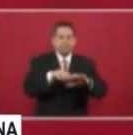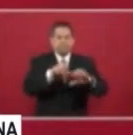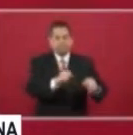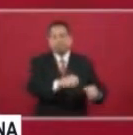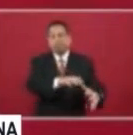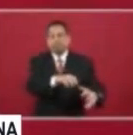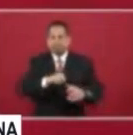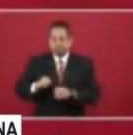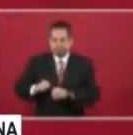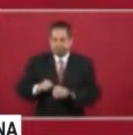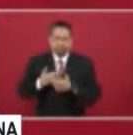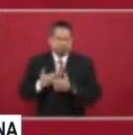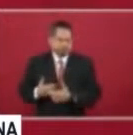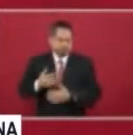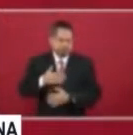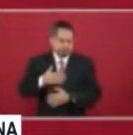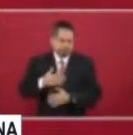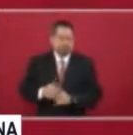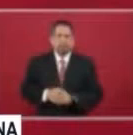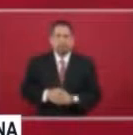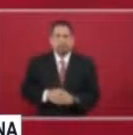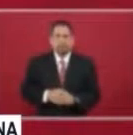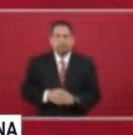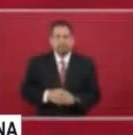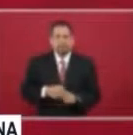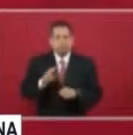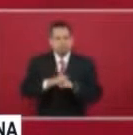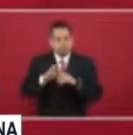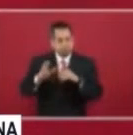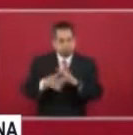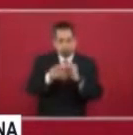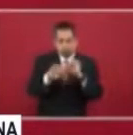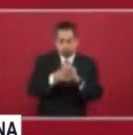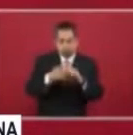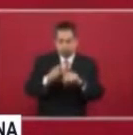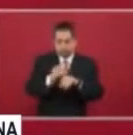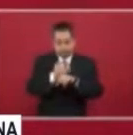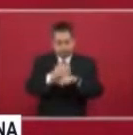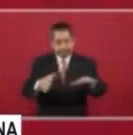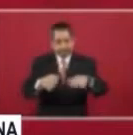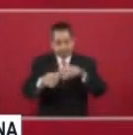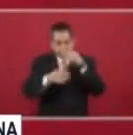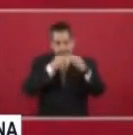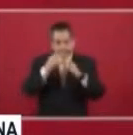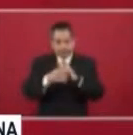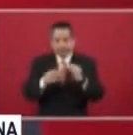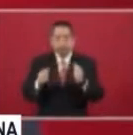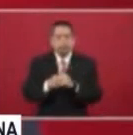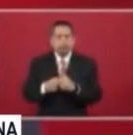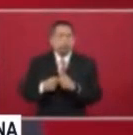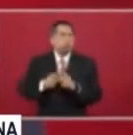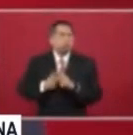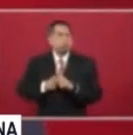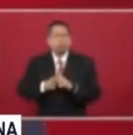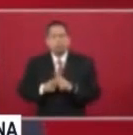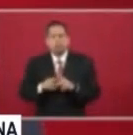listos para detonar de inmediato todas las acciones de carácter presupuestal